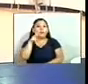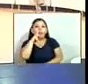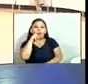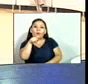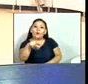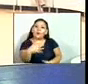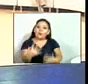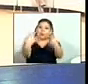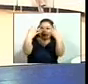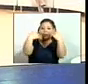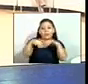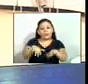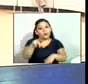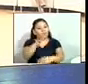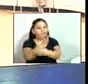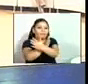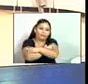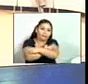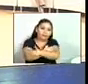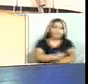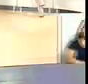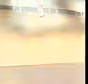por habernos acompañado que descansen